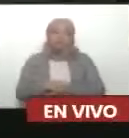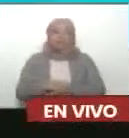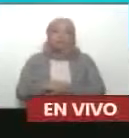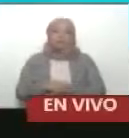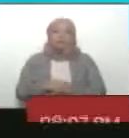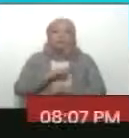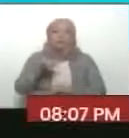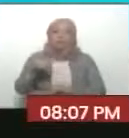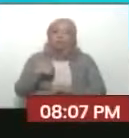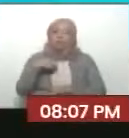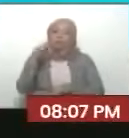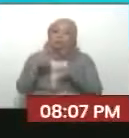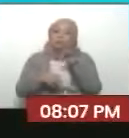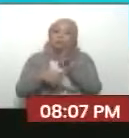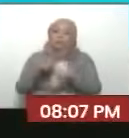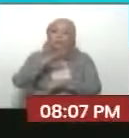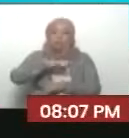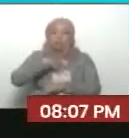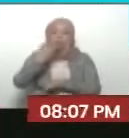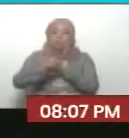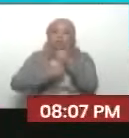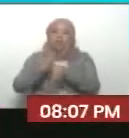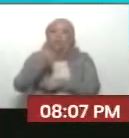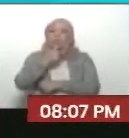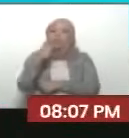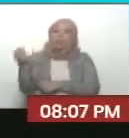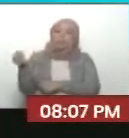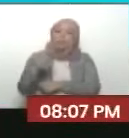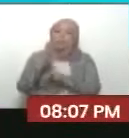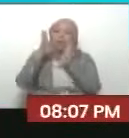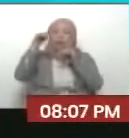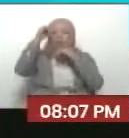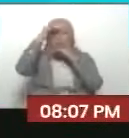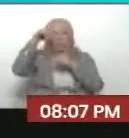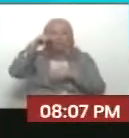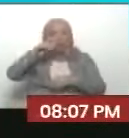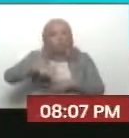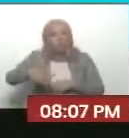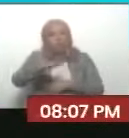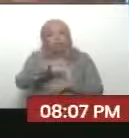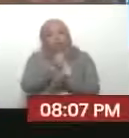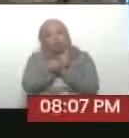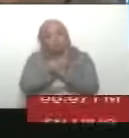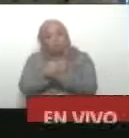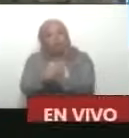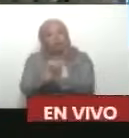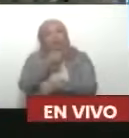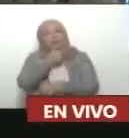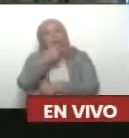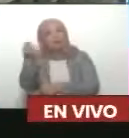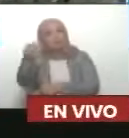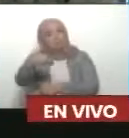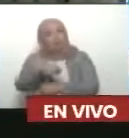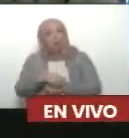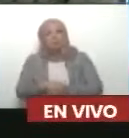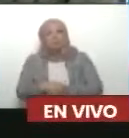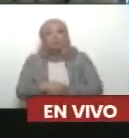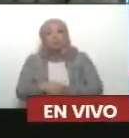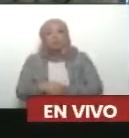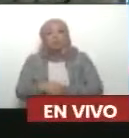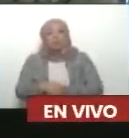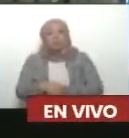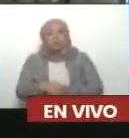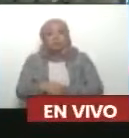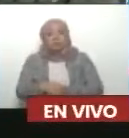Solo nosotros podemos. ¿Quién más va a venir a atender a nuestro pueblo, amar a nuestro pueblo? ¿Quién más? ¿Quién más? Díganme